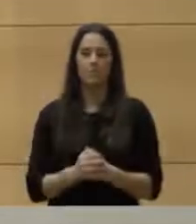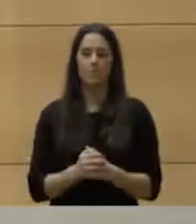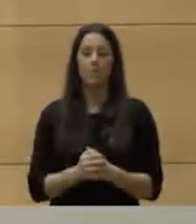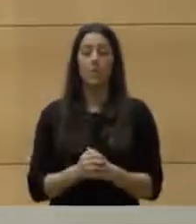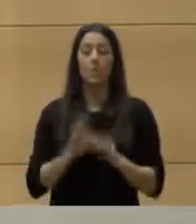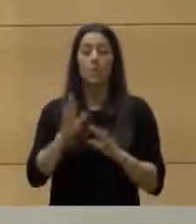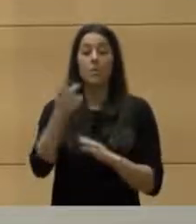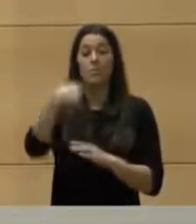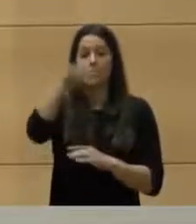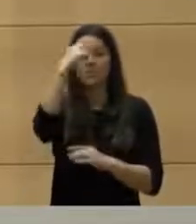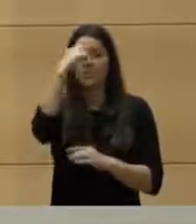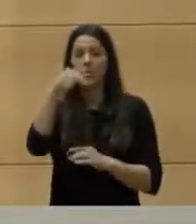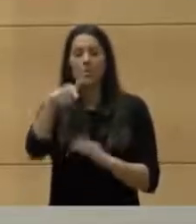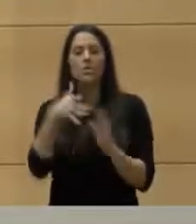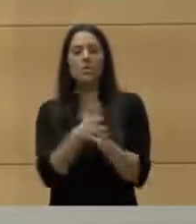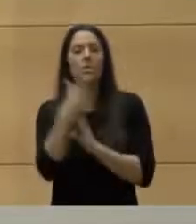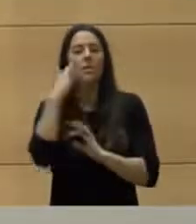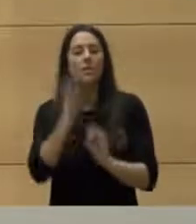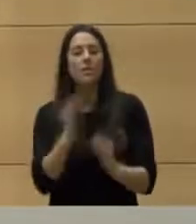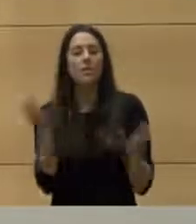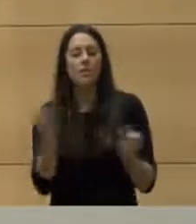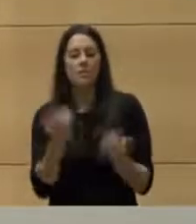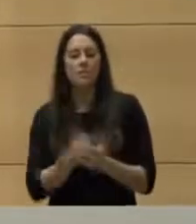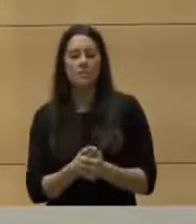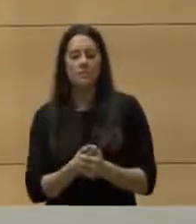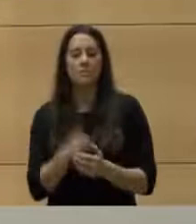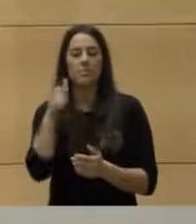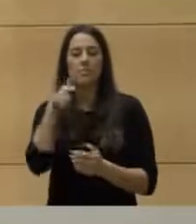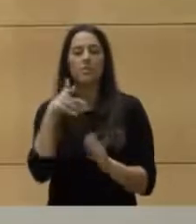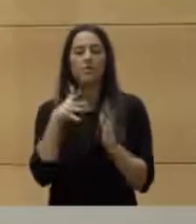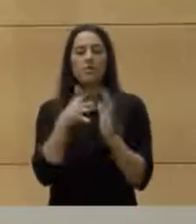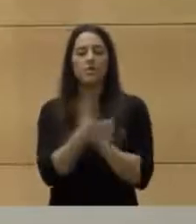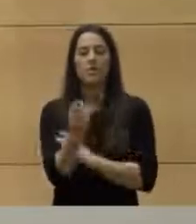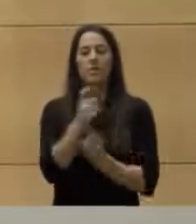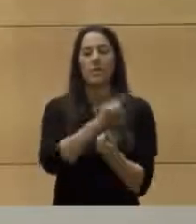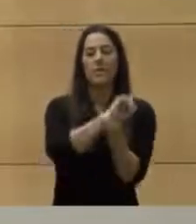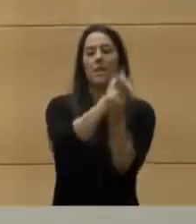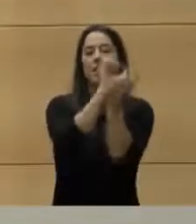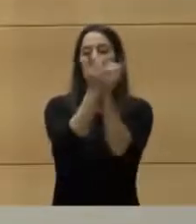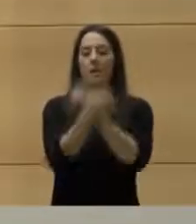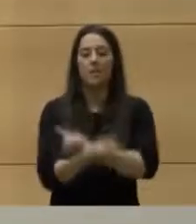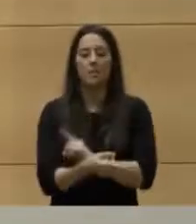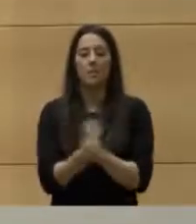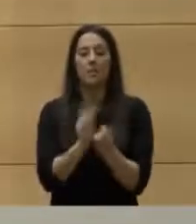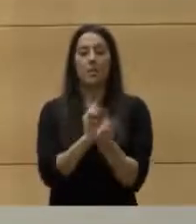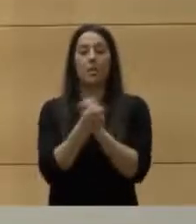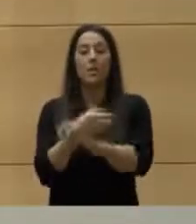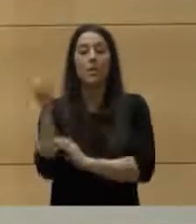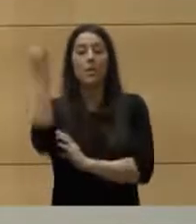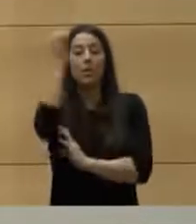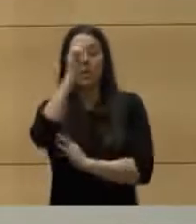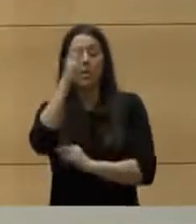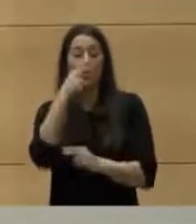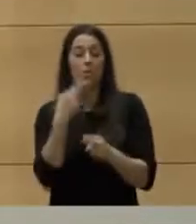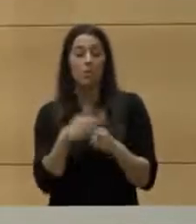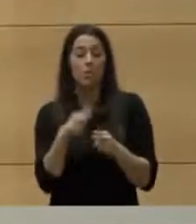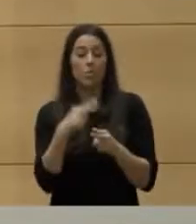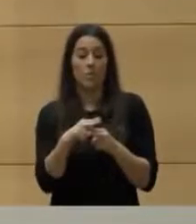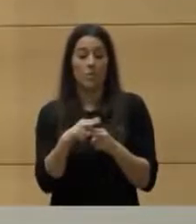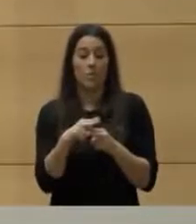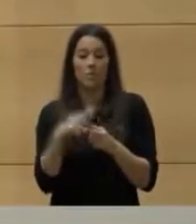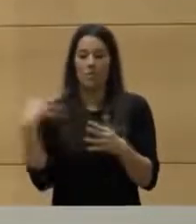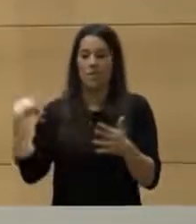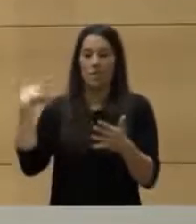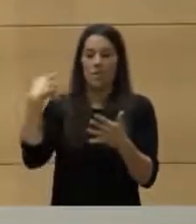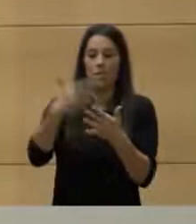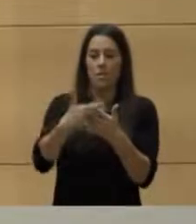¿Pero saben ustedes lo que significa eso? Significa un cambio en la visión de la política tal y como se ha entendido hasta